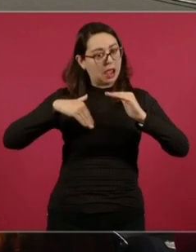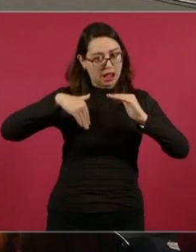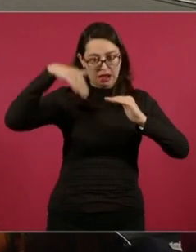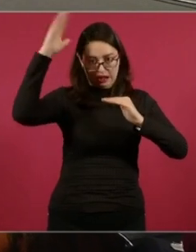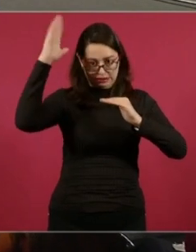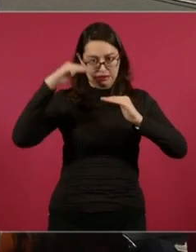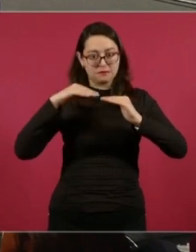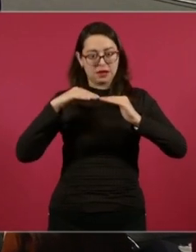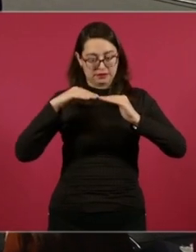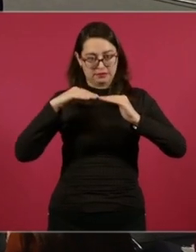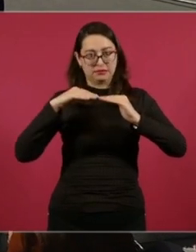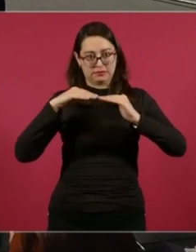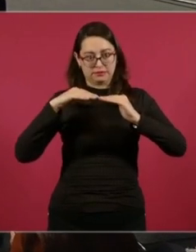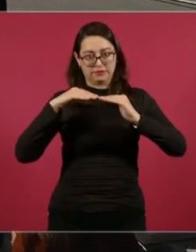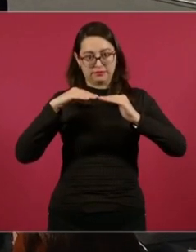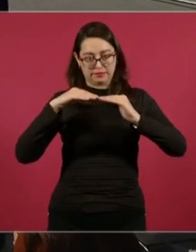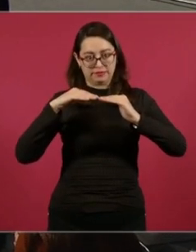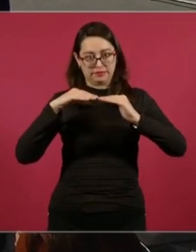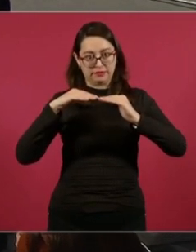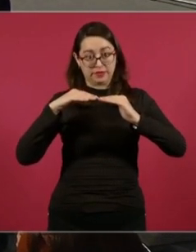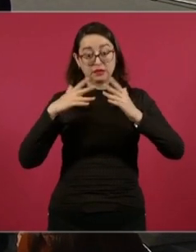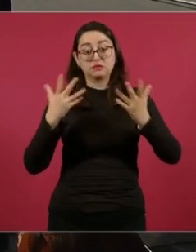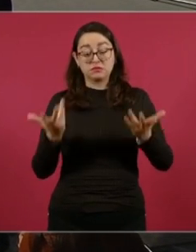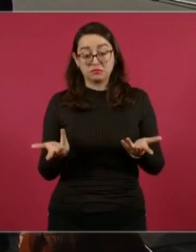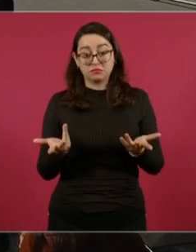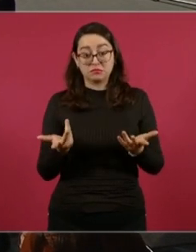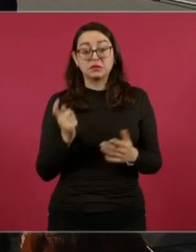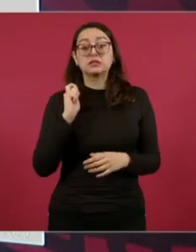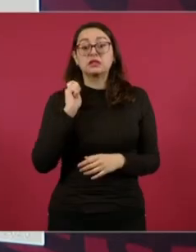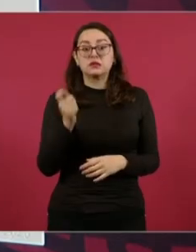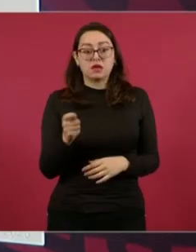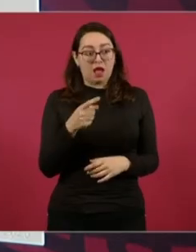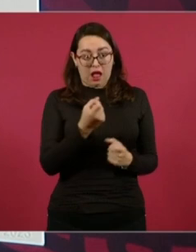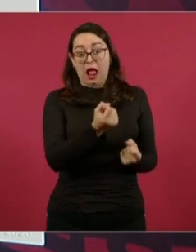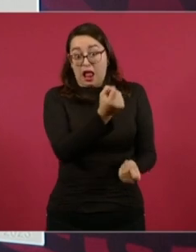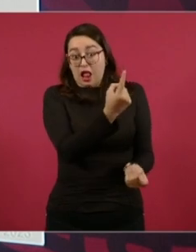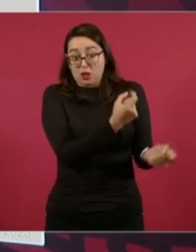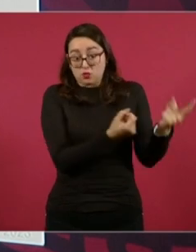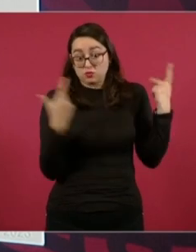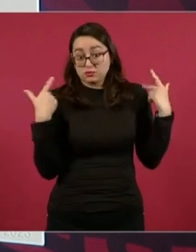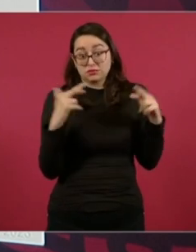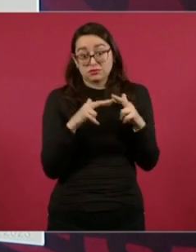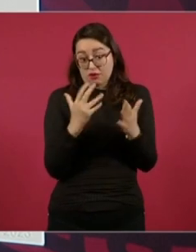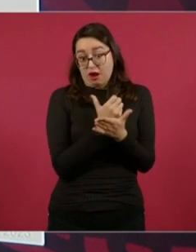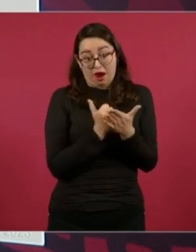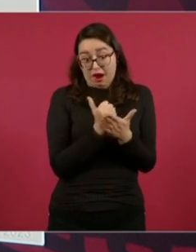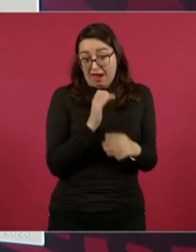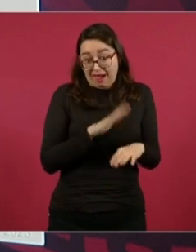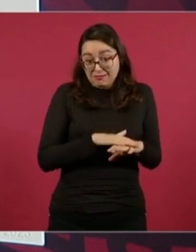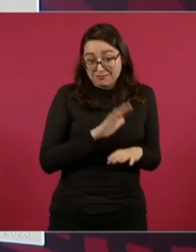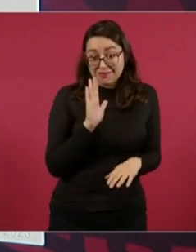Los que ganan más van a seguir recibiendo aumentos, pero